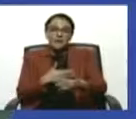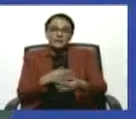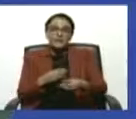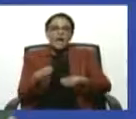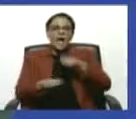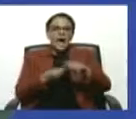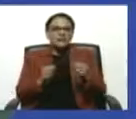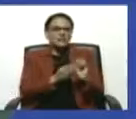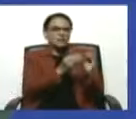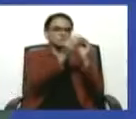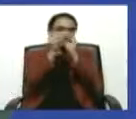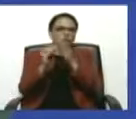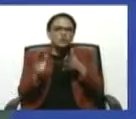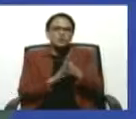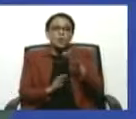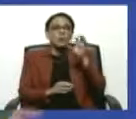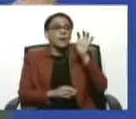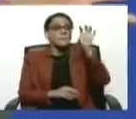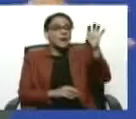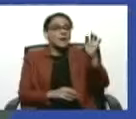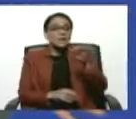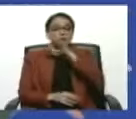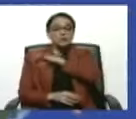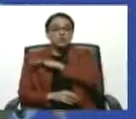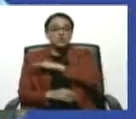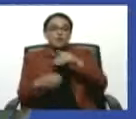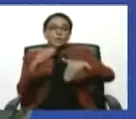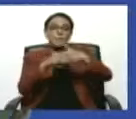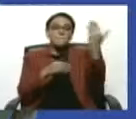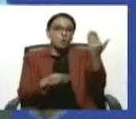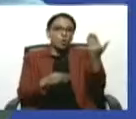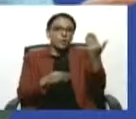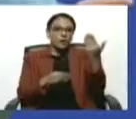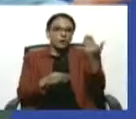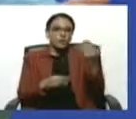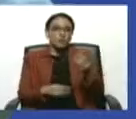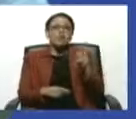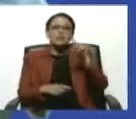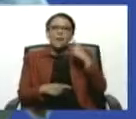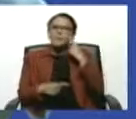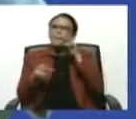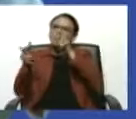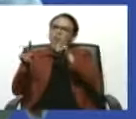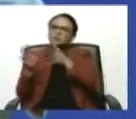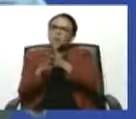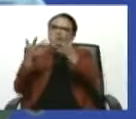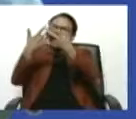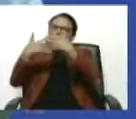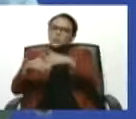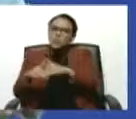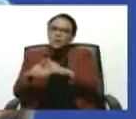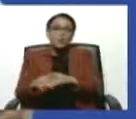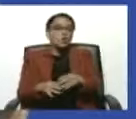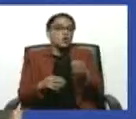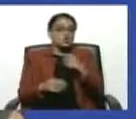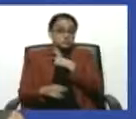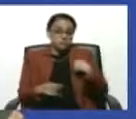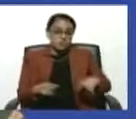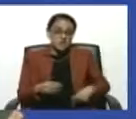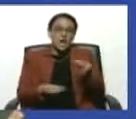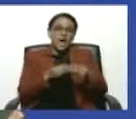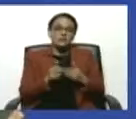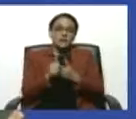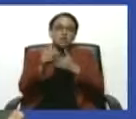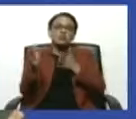país socialista moderno. Y lo que vemos en números, ayer también reflejábamos el liderazgo de China en la